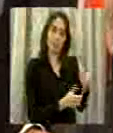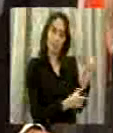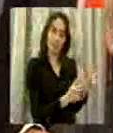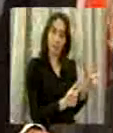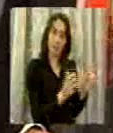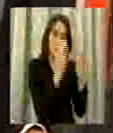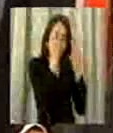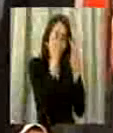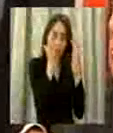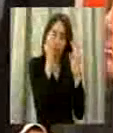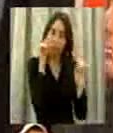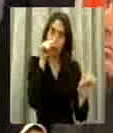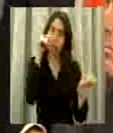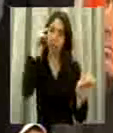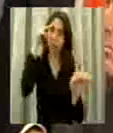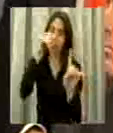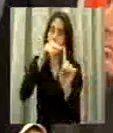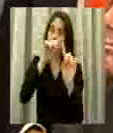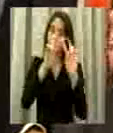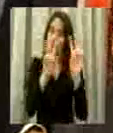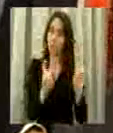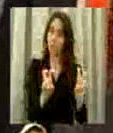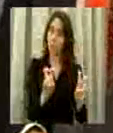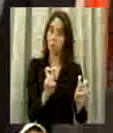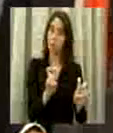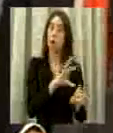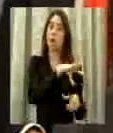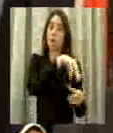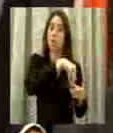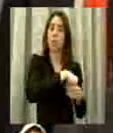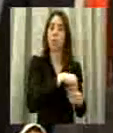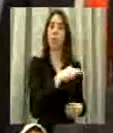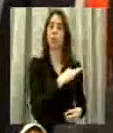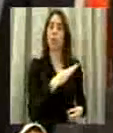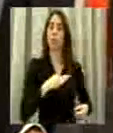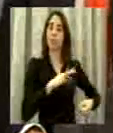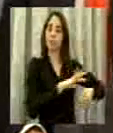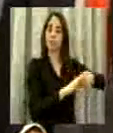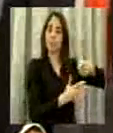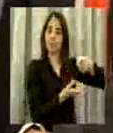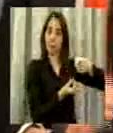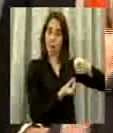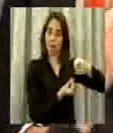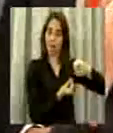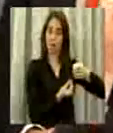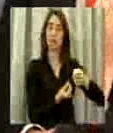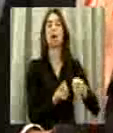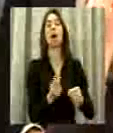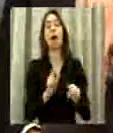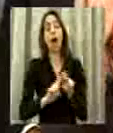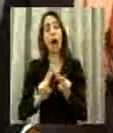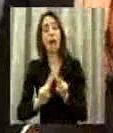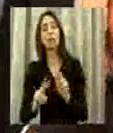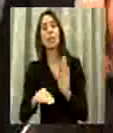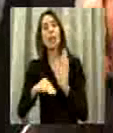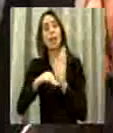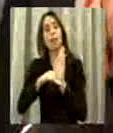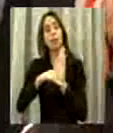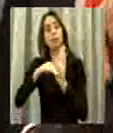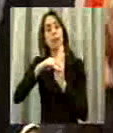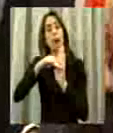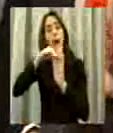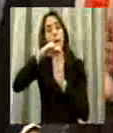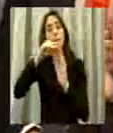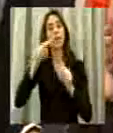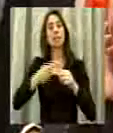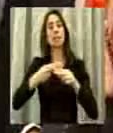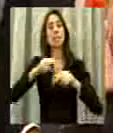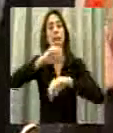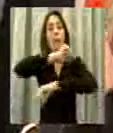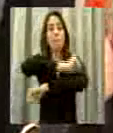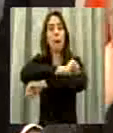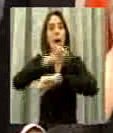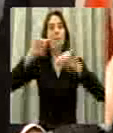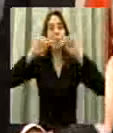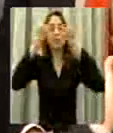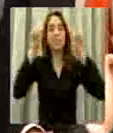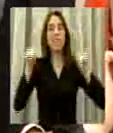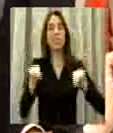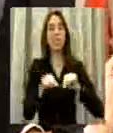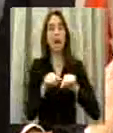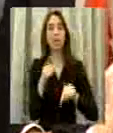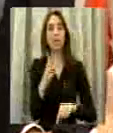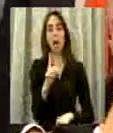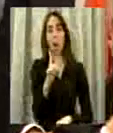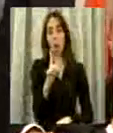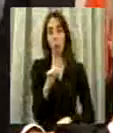dedicación exclusiva en el Ministerio de Hacienda, implementando por etapas esta ventanilla única que vamos a iniciar el